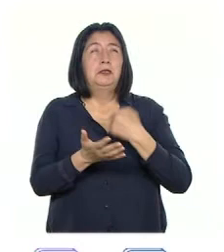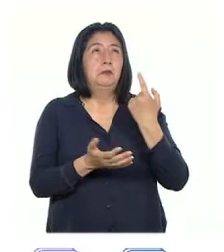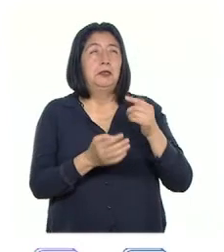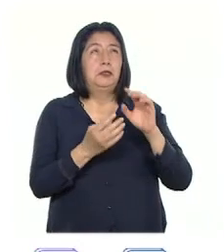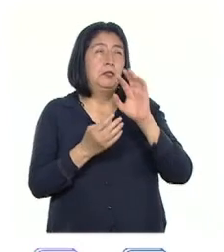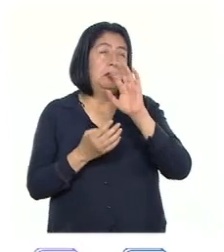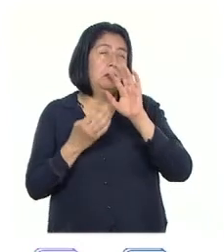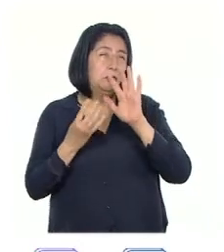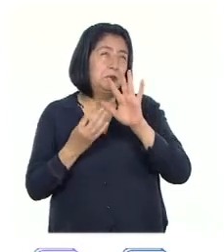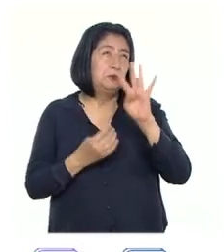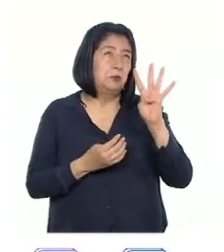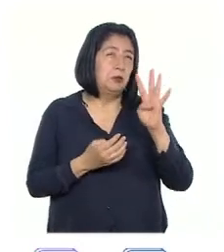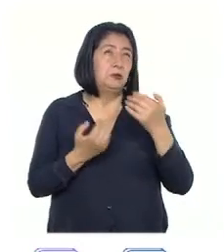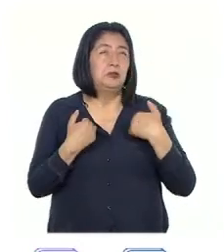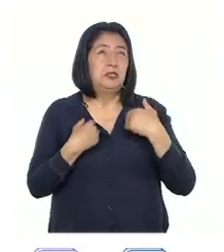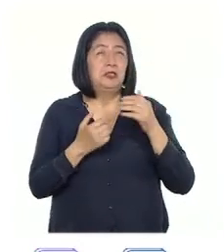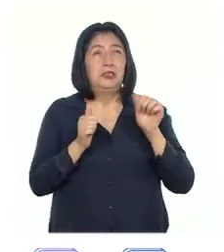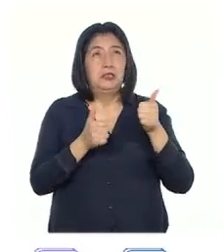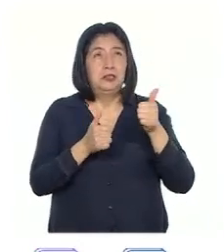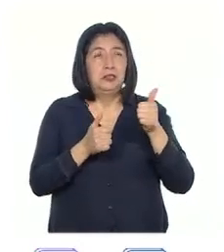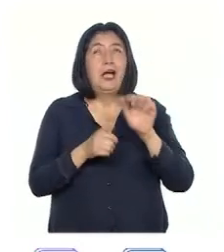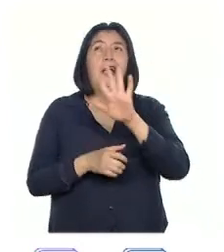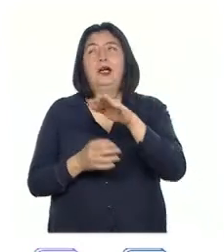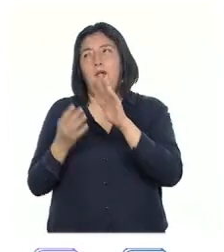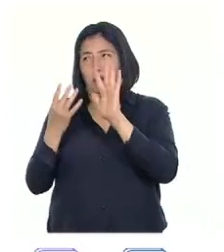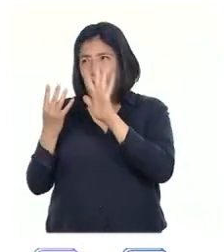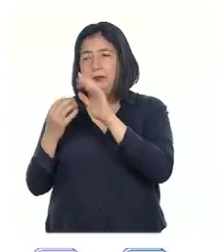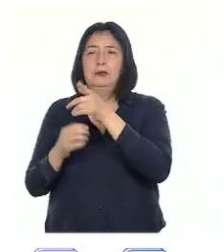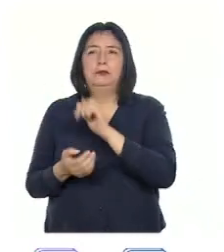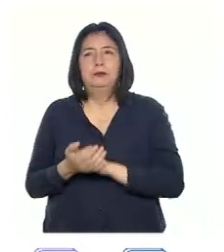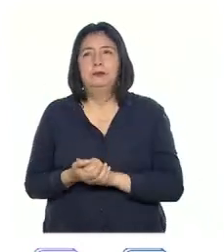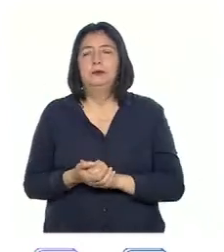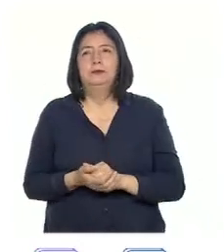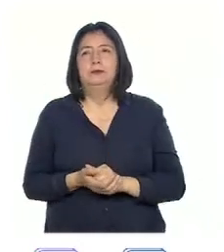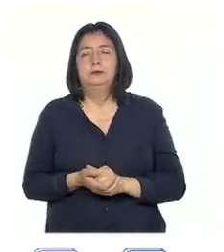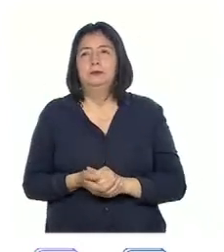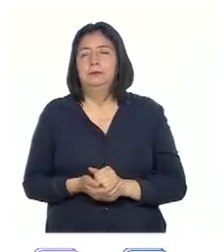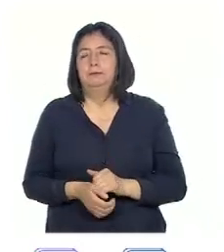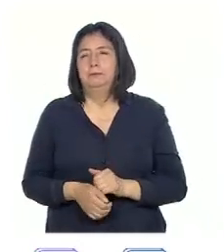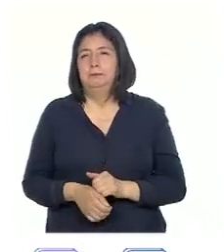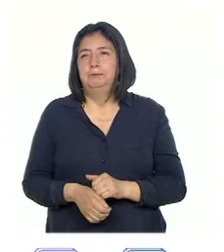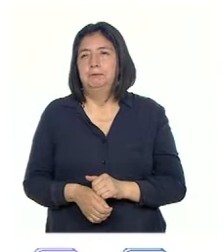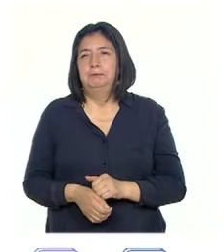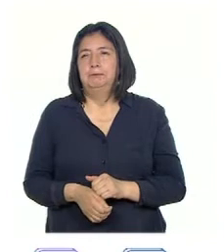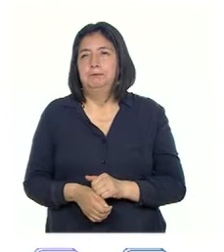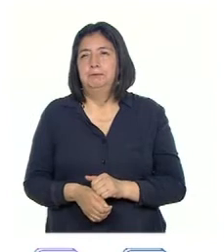94 a 10? Y la respuesta es 9 veces.